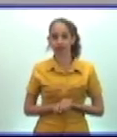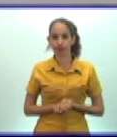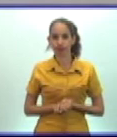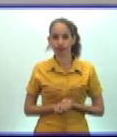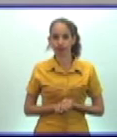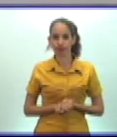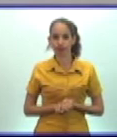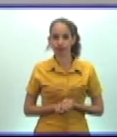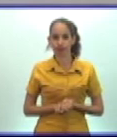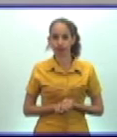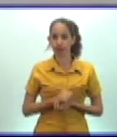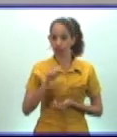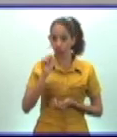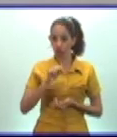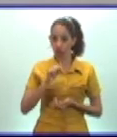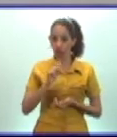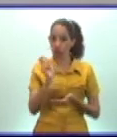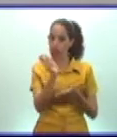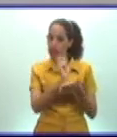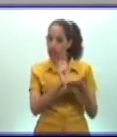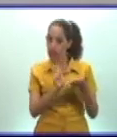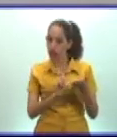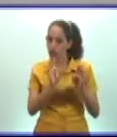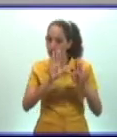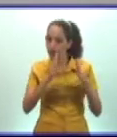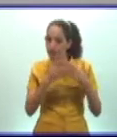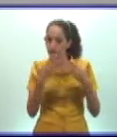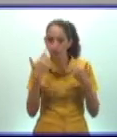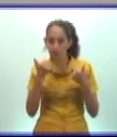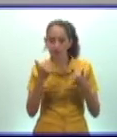Les voy a dar un breve tiempo para que revisen.